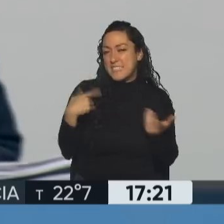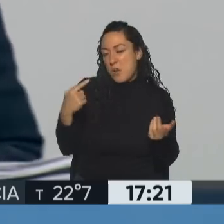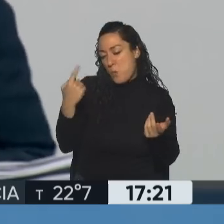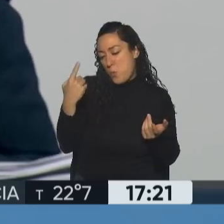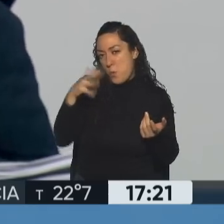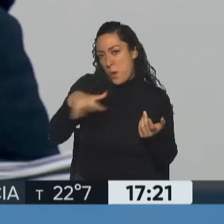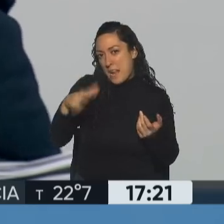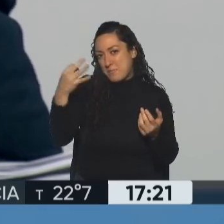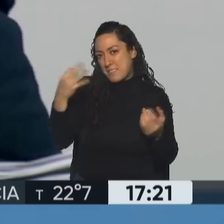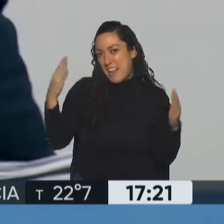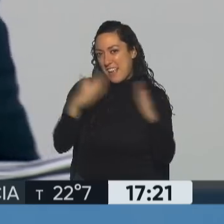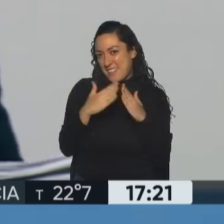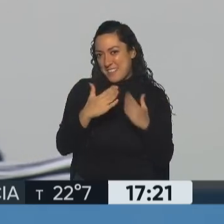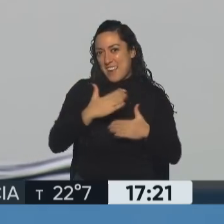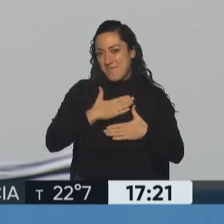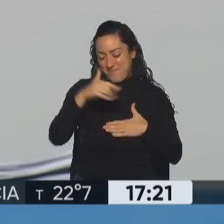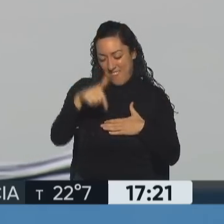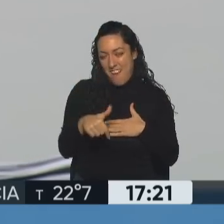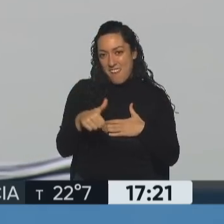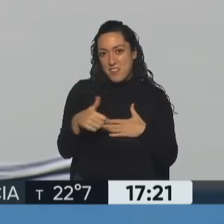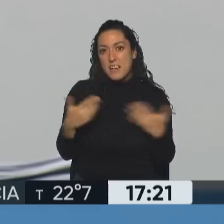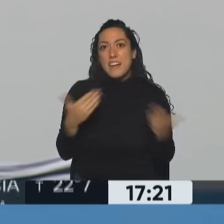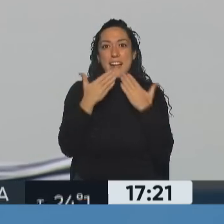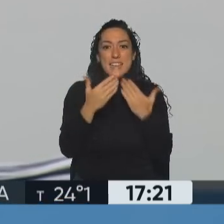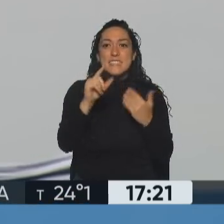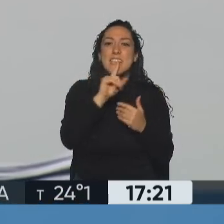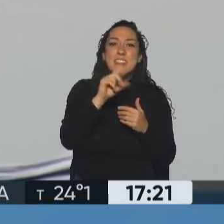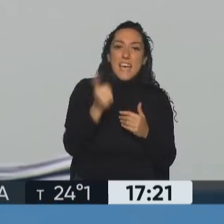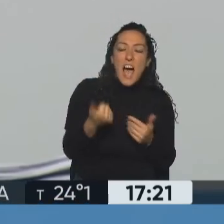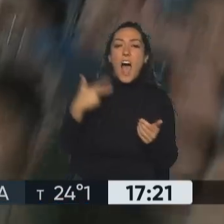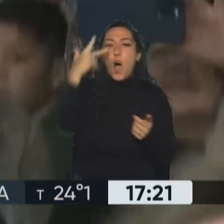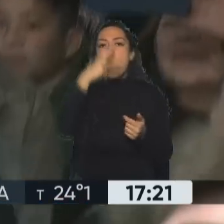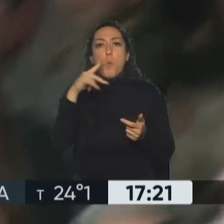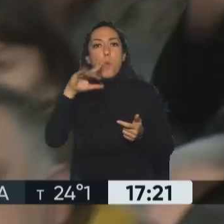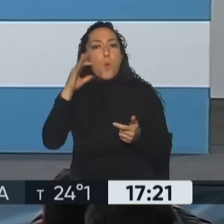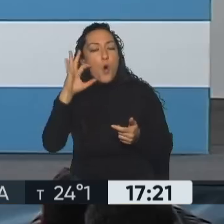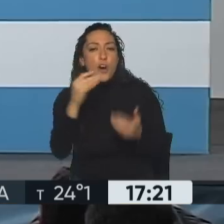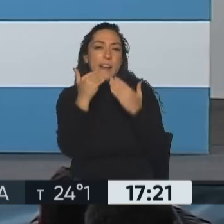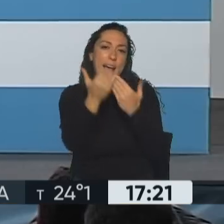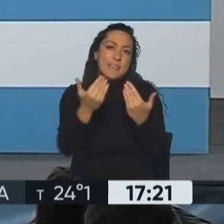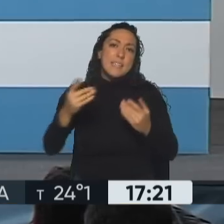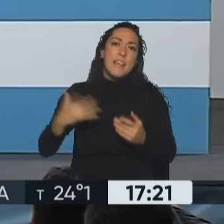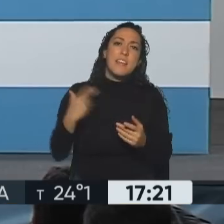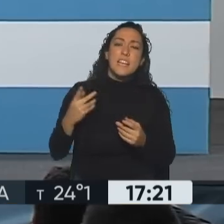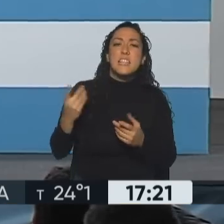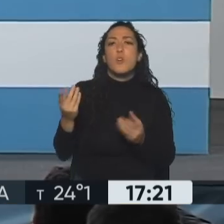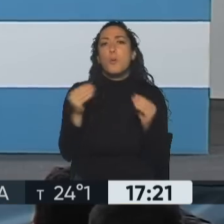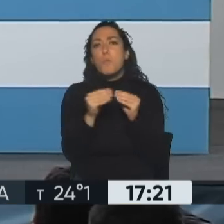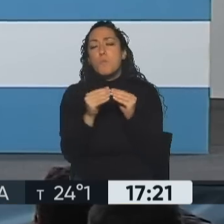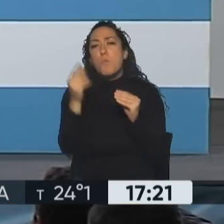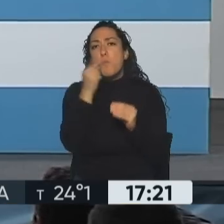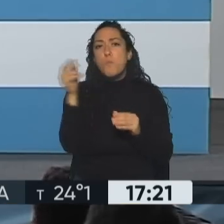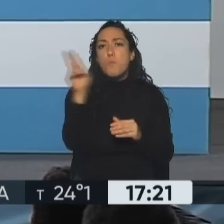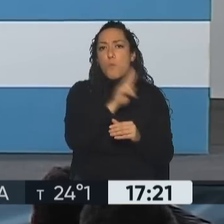una. Y gracias, por supuesto, a la CTA, a Hugo, a toda la directiva de los compañeros y compañeras de